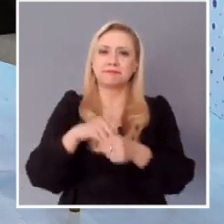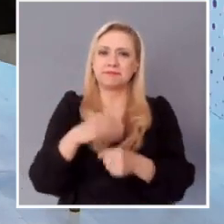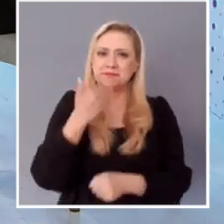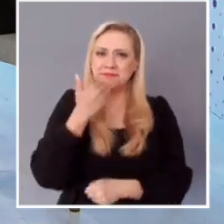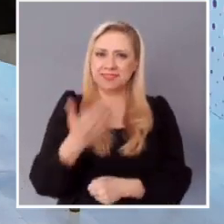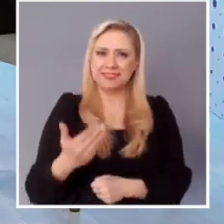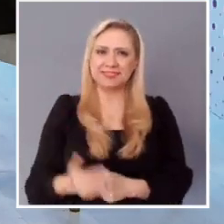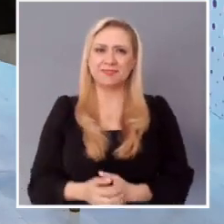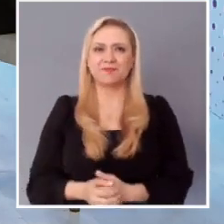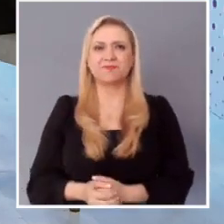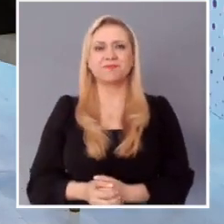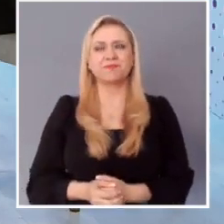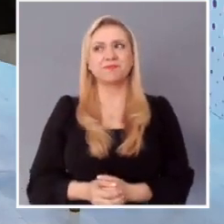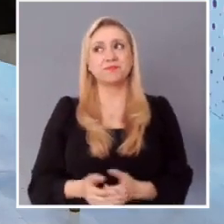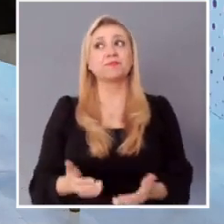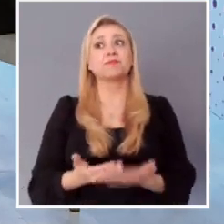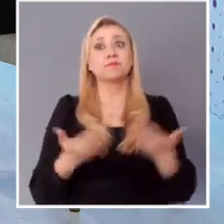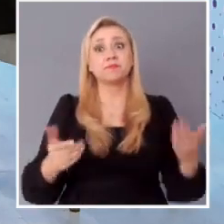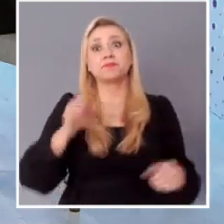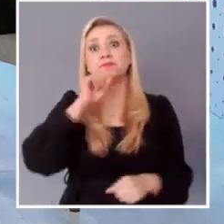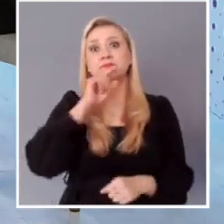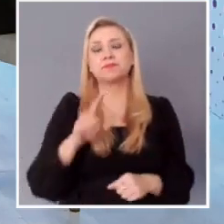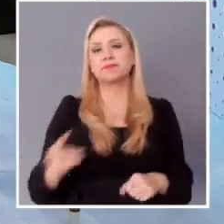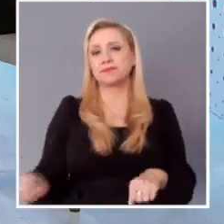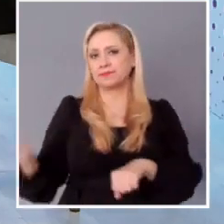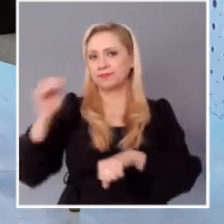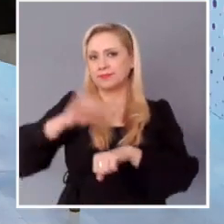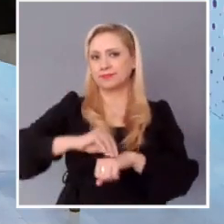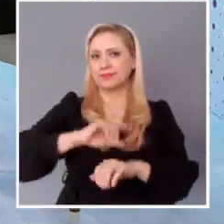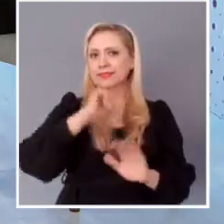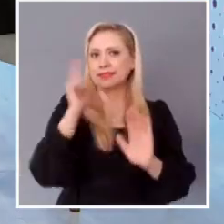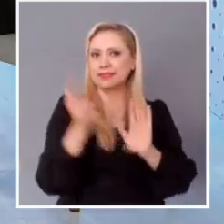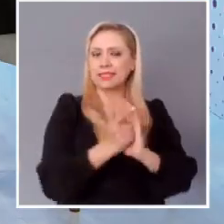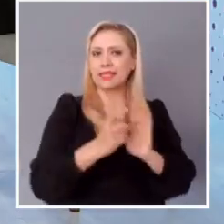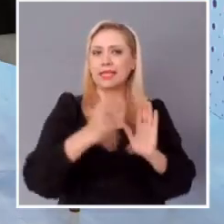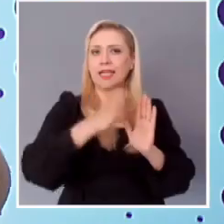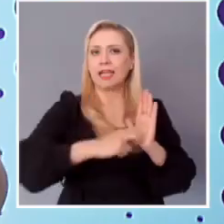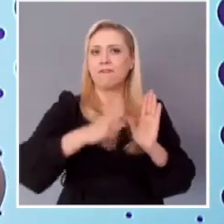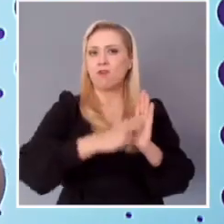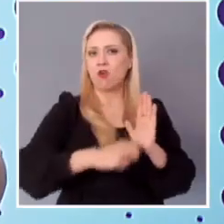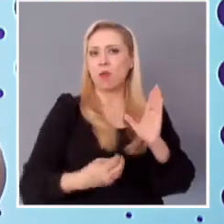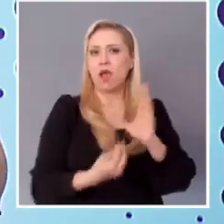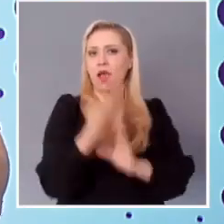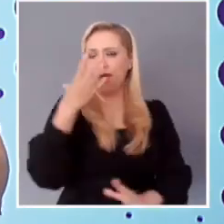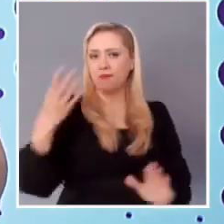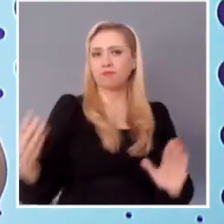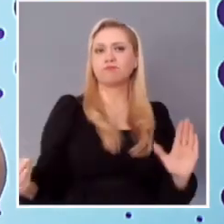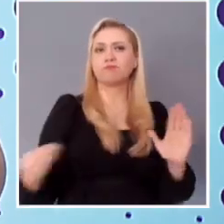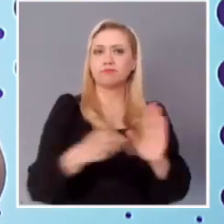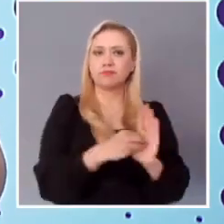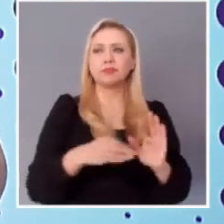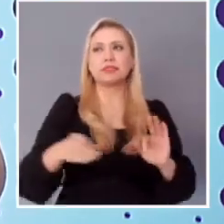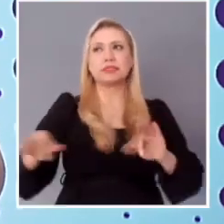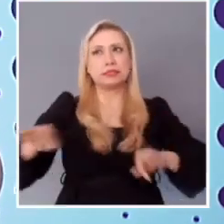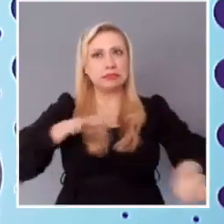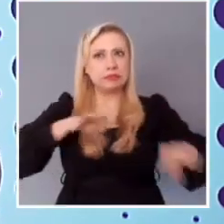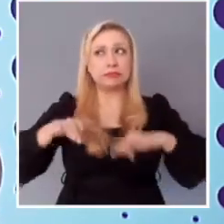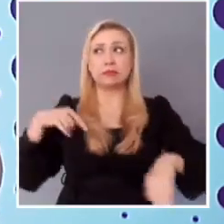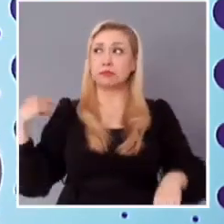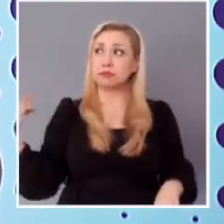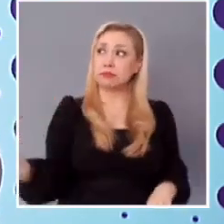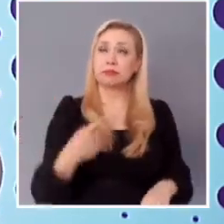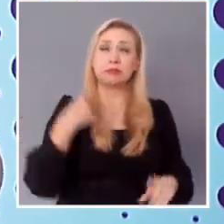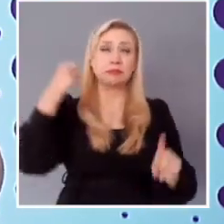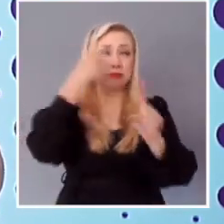el mayor reto que tenemos es la implementación de la reforma, ¿no? Ya tenemos como algo que en lo que hemos estado trabajando por mucho tiempo, la